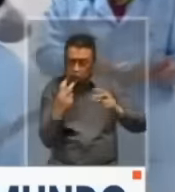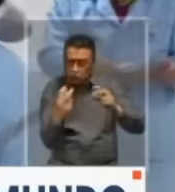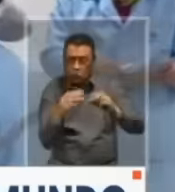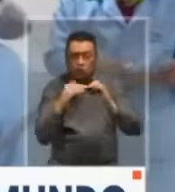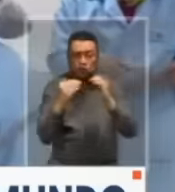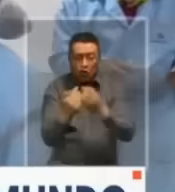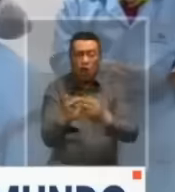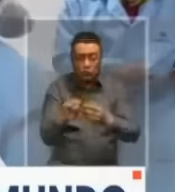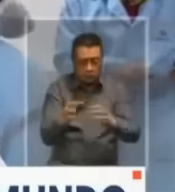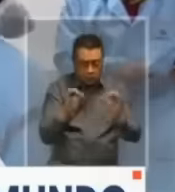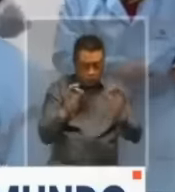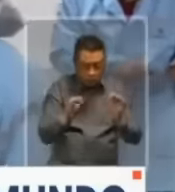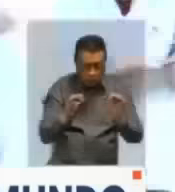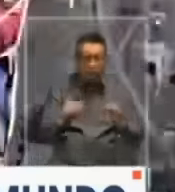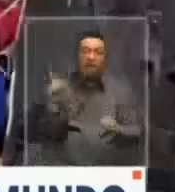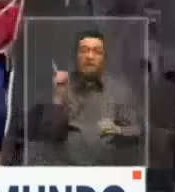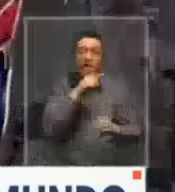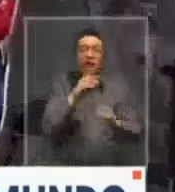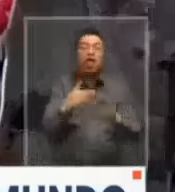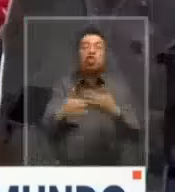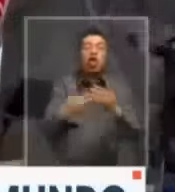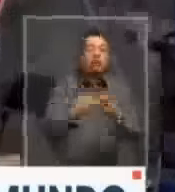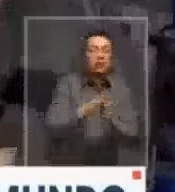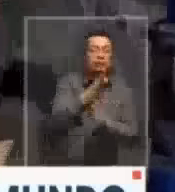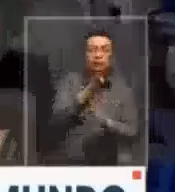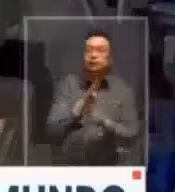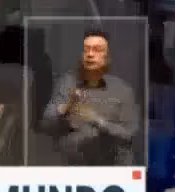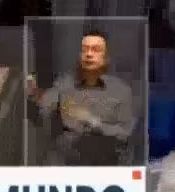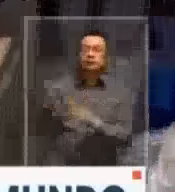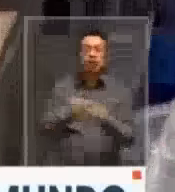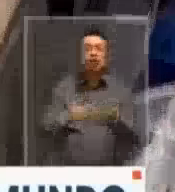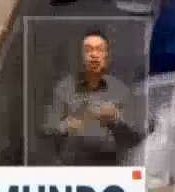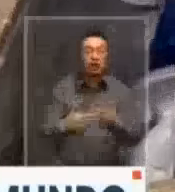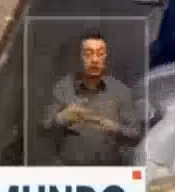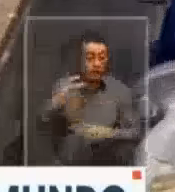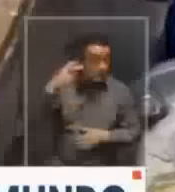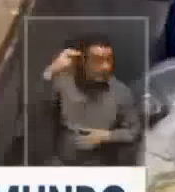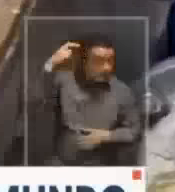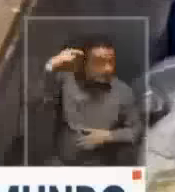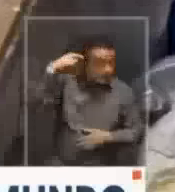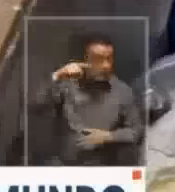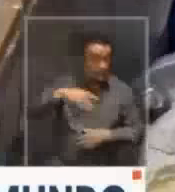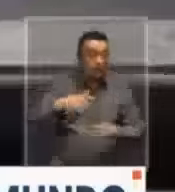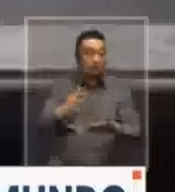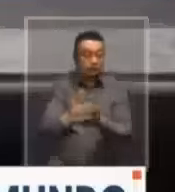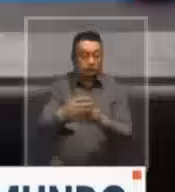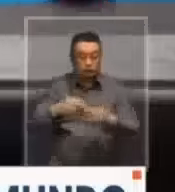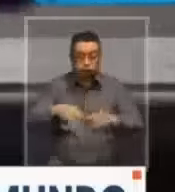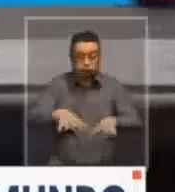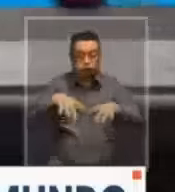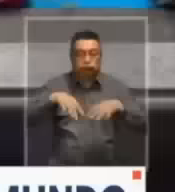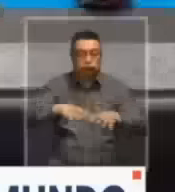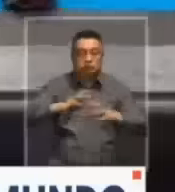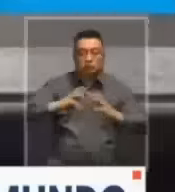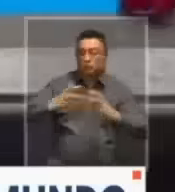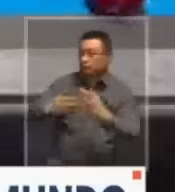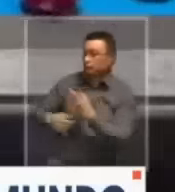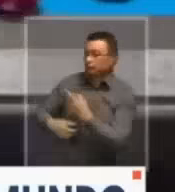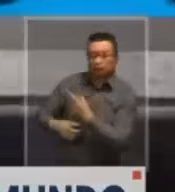nos va a determinar al final el destino de la fruta. Viene la cereza y esta máquina la va expulsando de acuerdo al